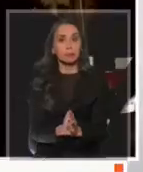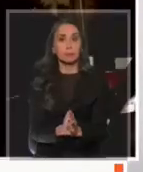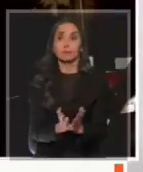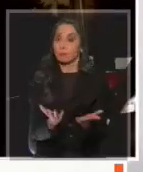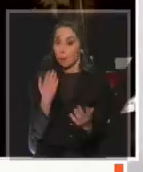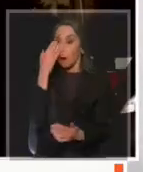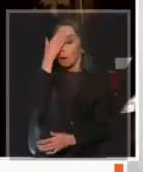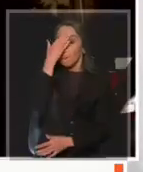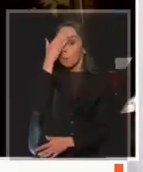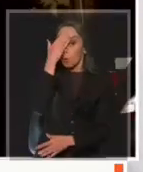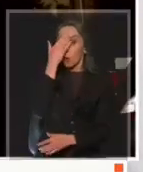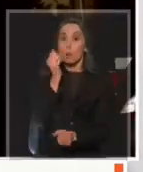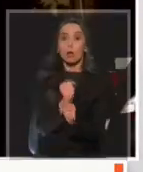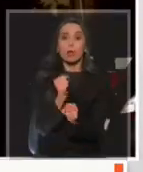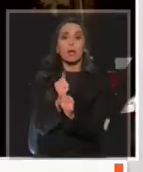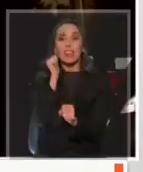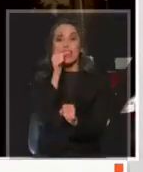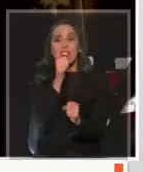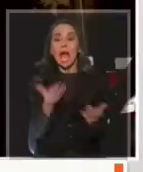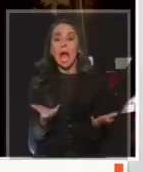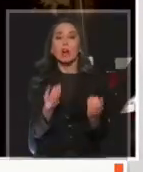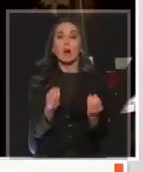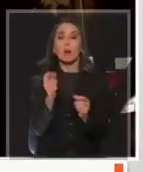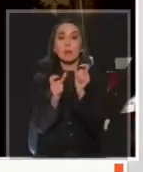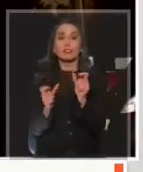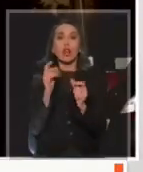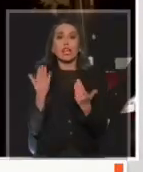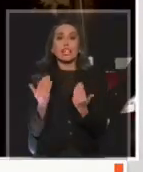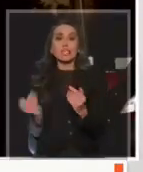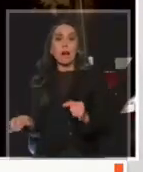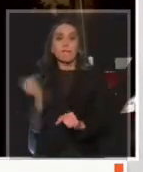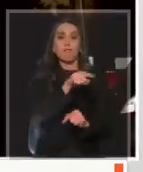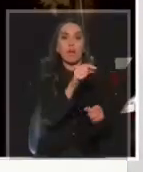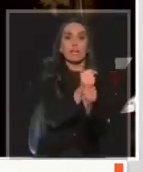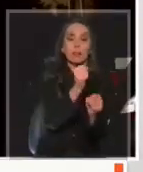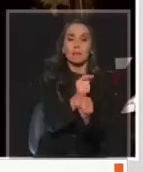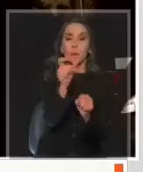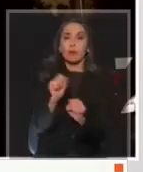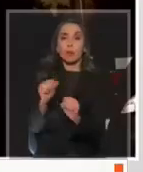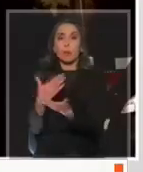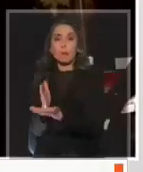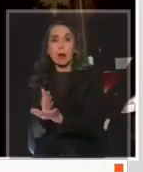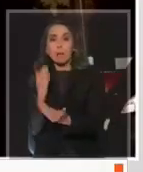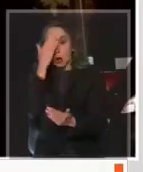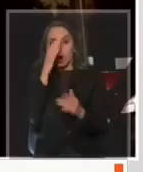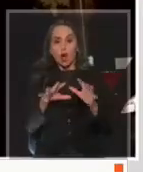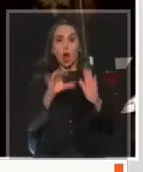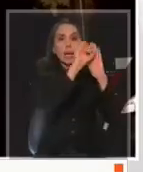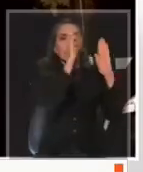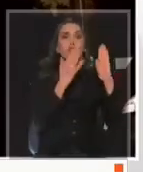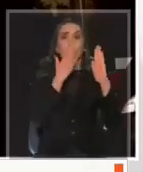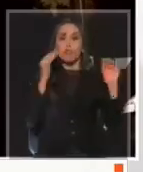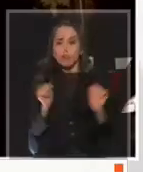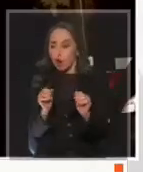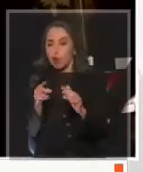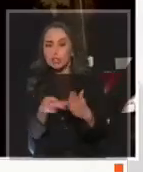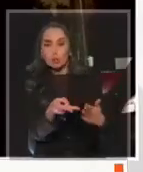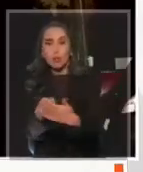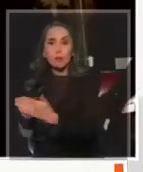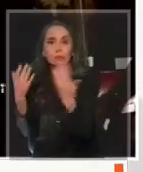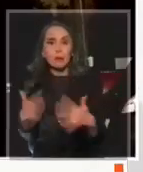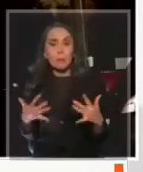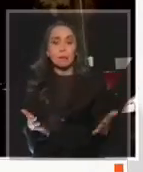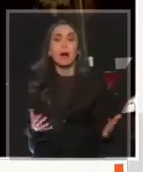Preocupación no solo por las actividades diarias, porque hay que volver a trabajar, porque los vecinos no se han podido planificar, preocupación por los electrodomésticos, porque si efectivamente hay